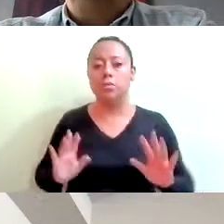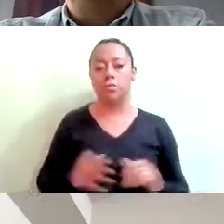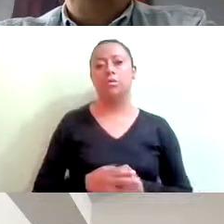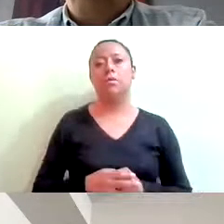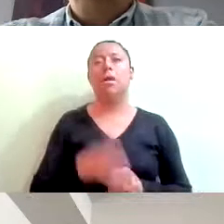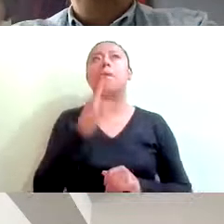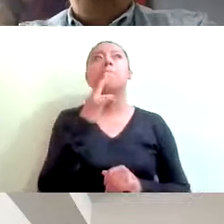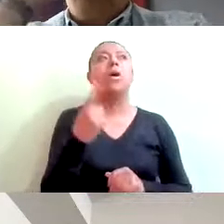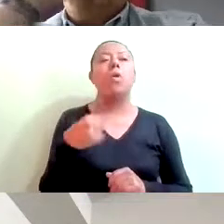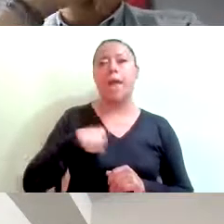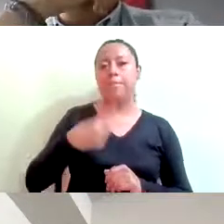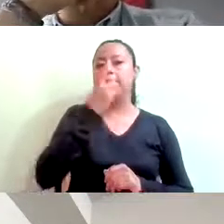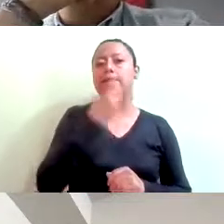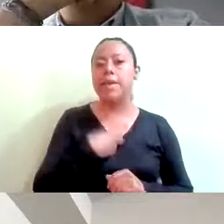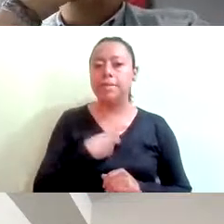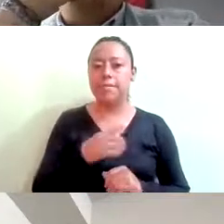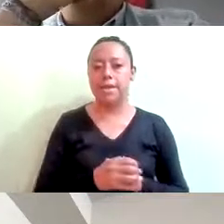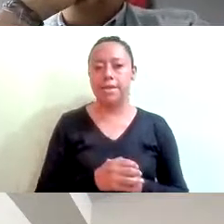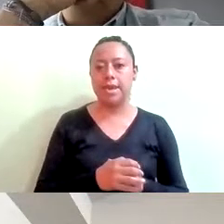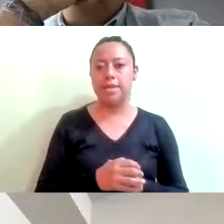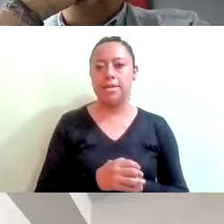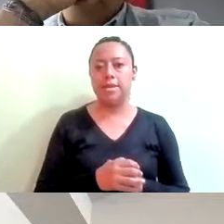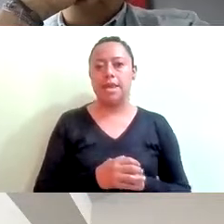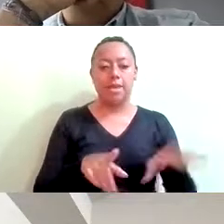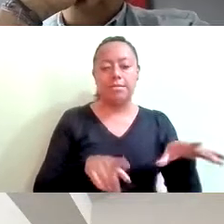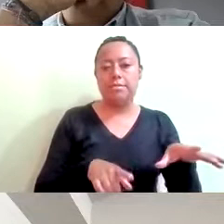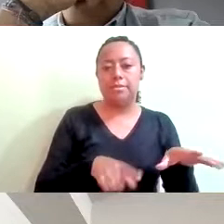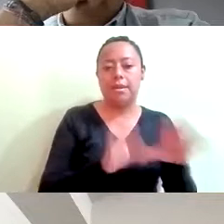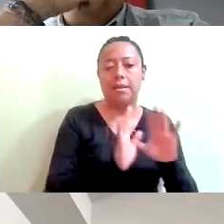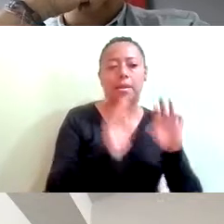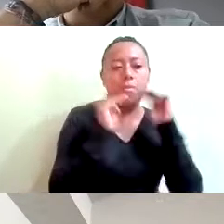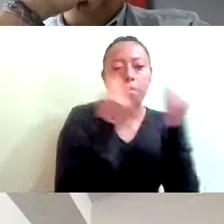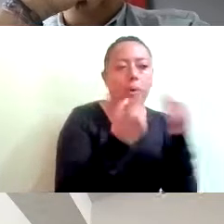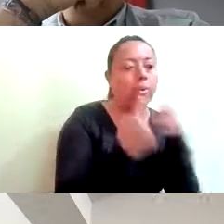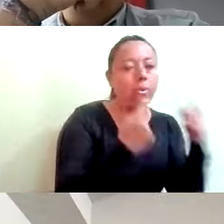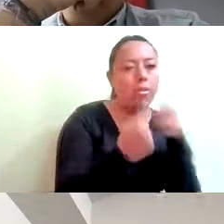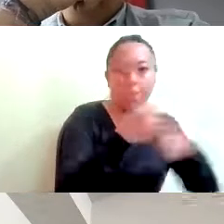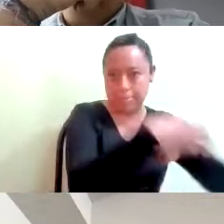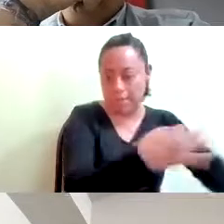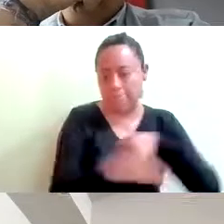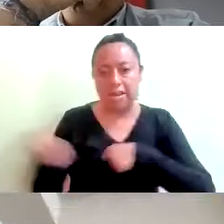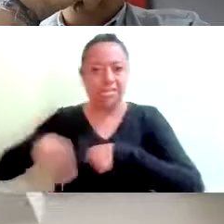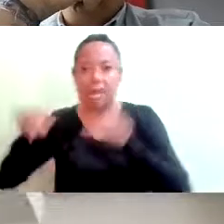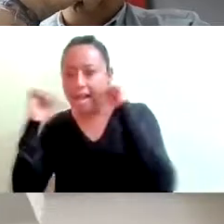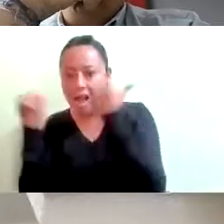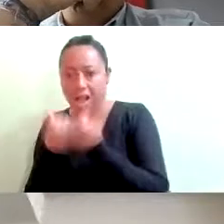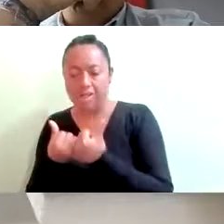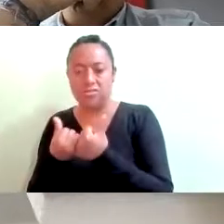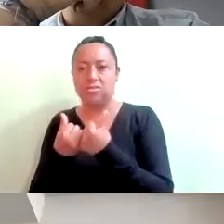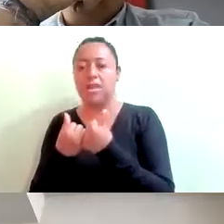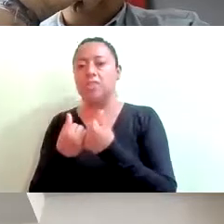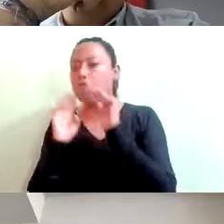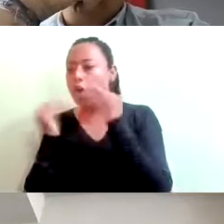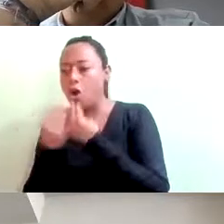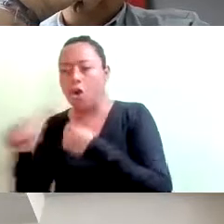delincuencia organizada y no de asociación delictuosa, cuando los tipos penales es más grave, desde luego, el